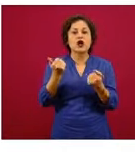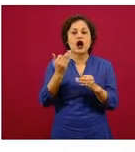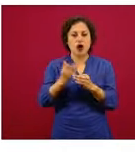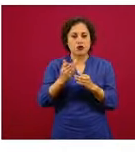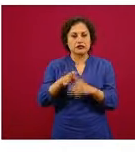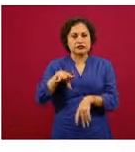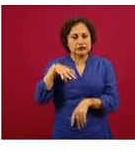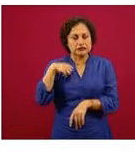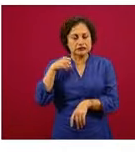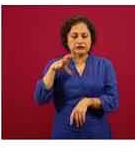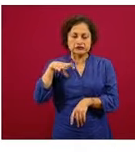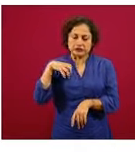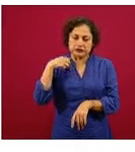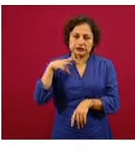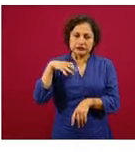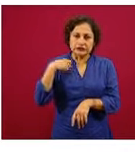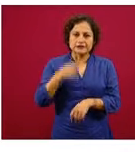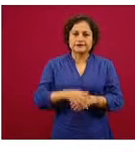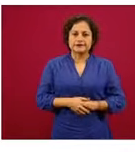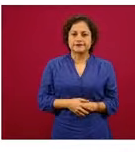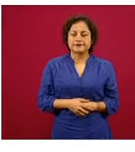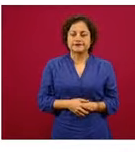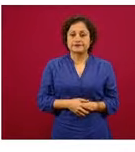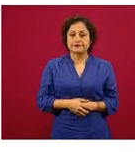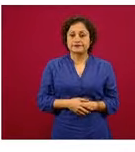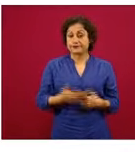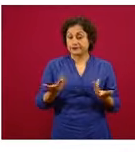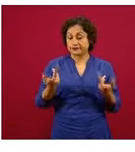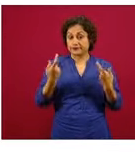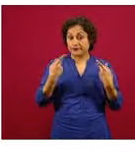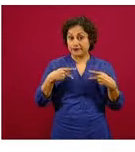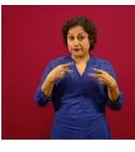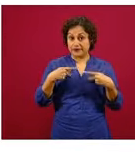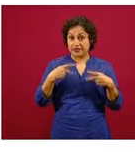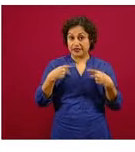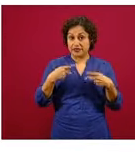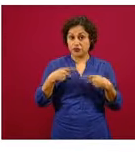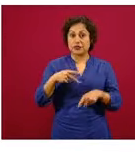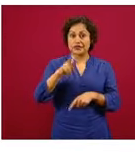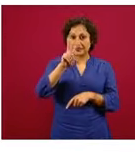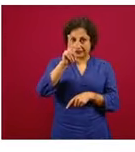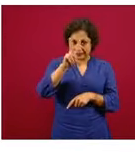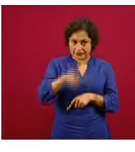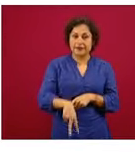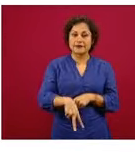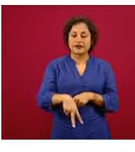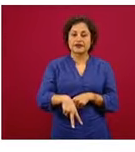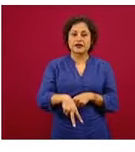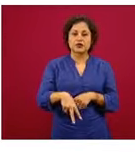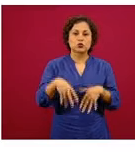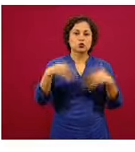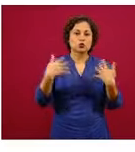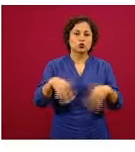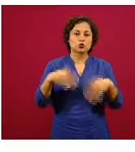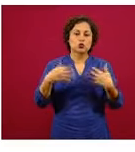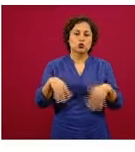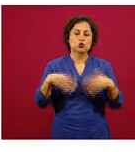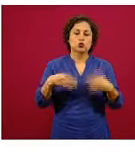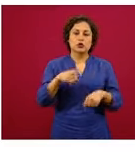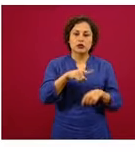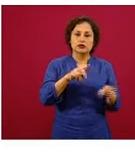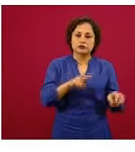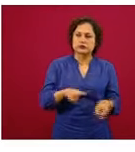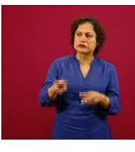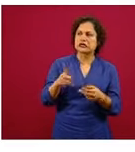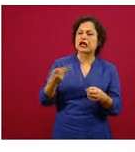SARS-CoV-2. La población, en forma también inédita, ha volteado a ver a los científicos, voltea siempre